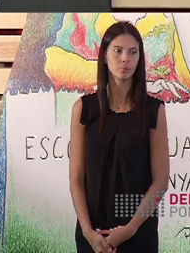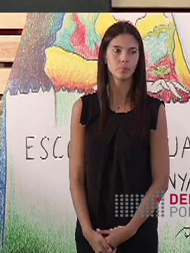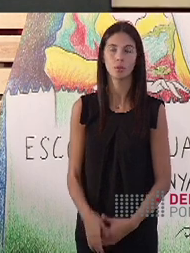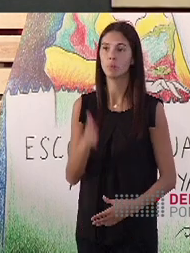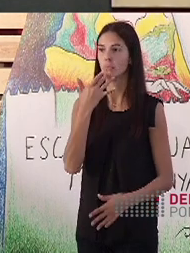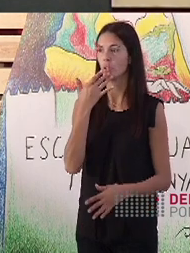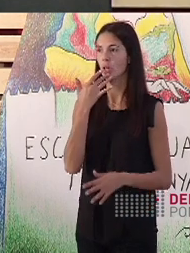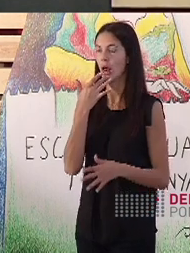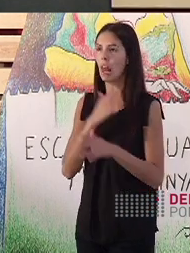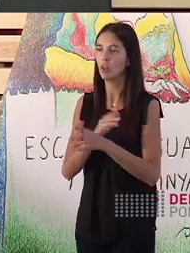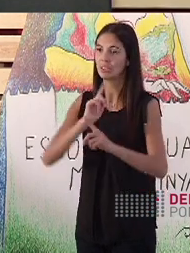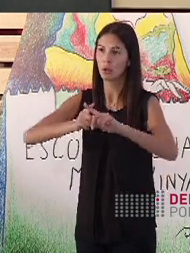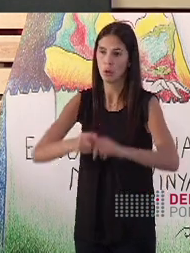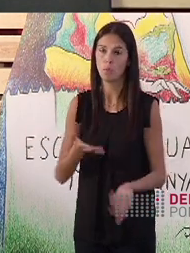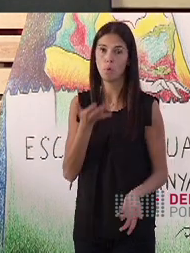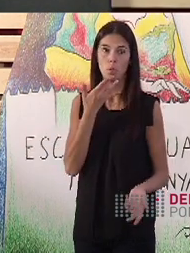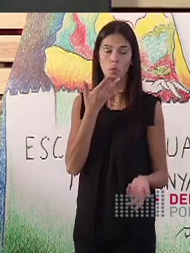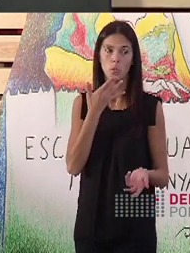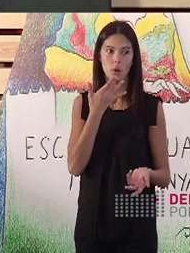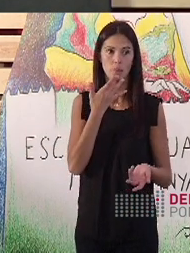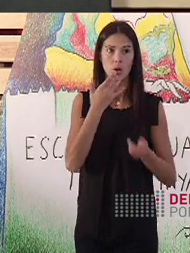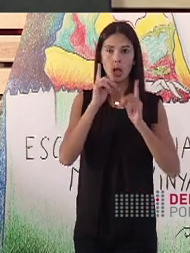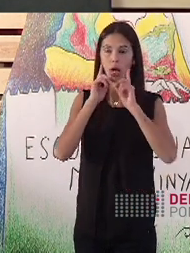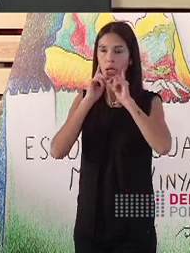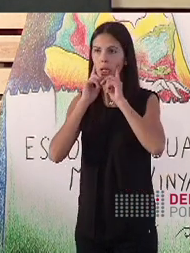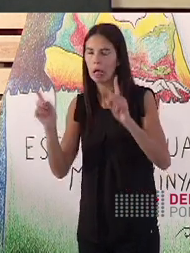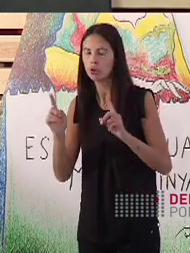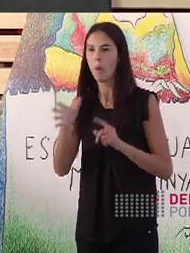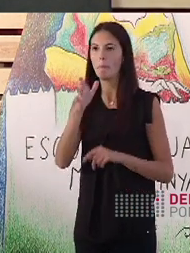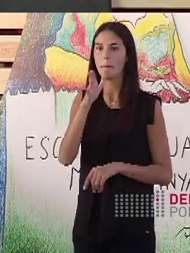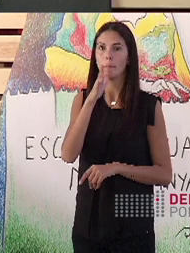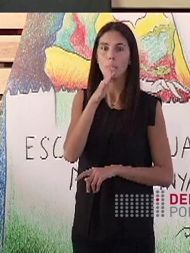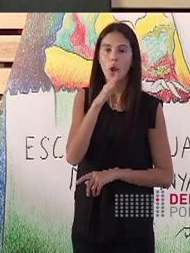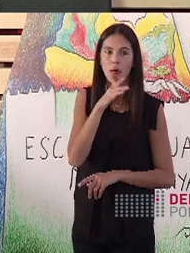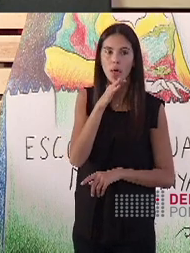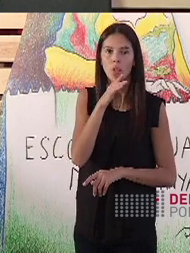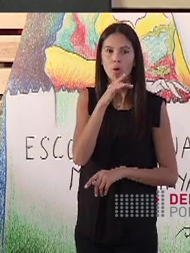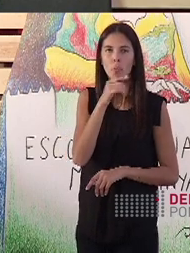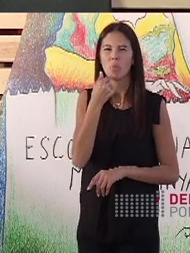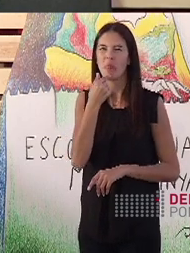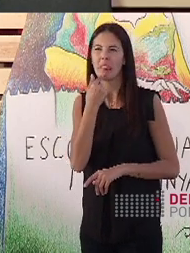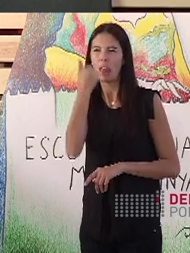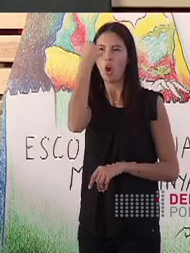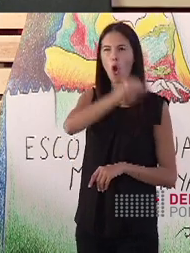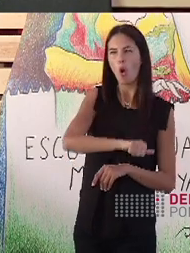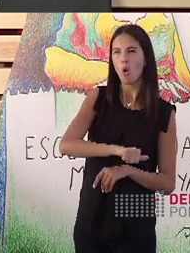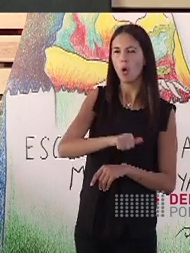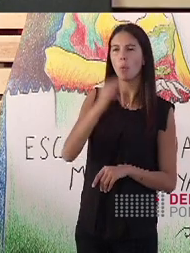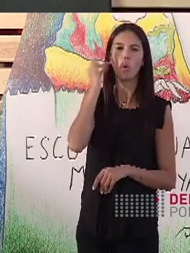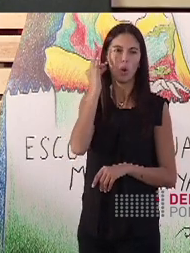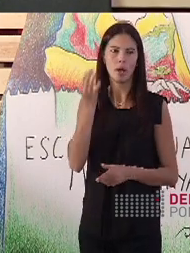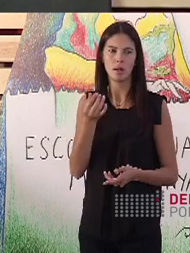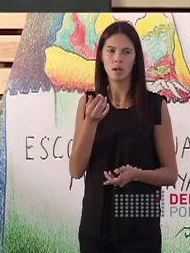Relaciones sexuales, por ejemplo, ¿cómo se utilizan los medios, ¿no? cuando hay violaciones? Él se negó a mantener